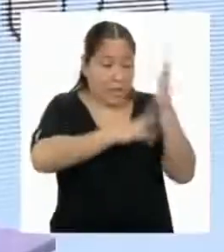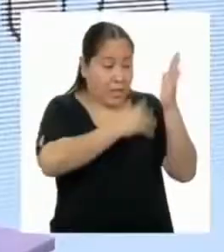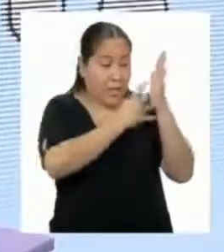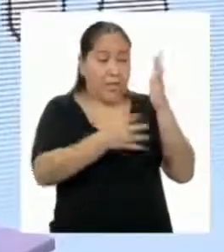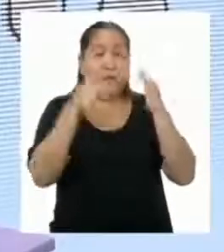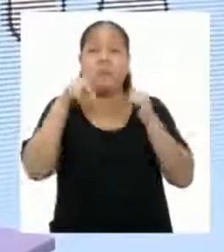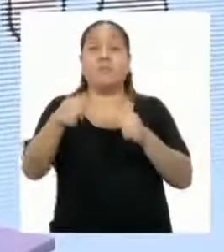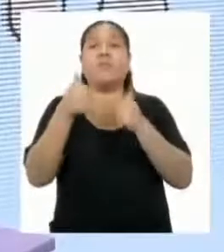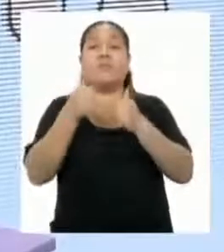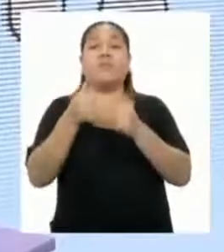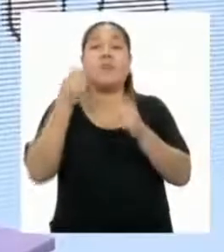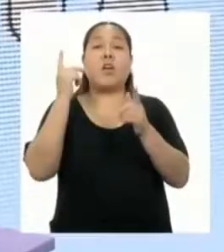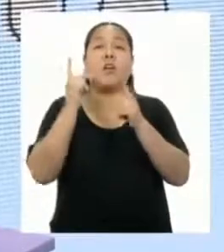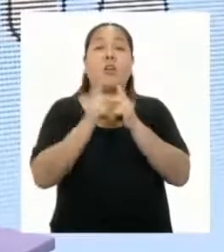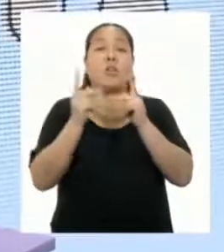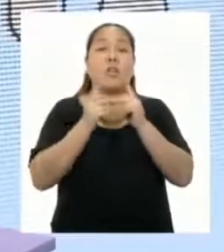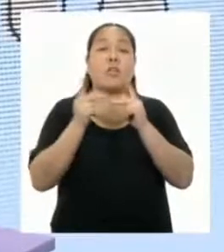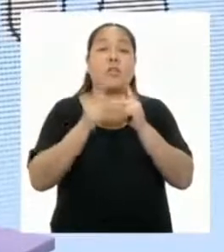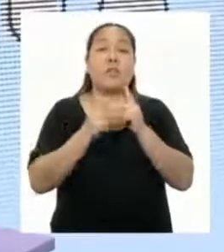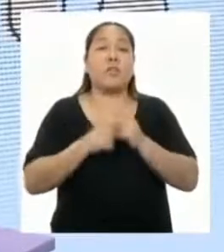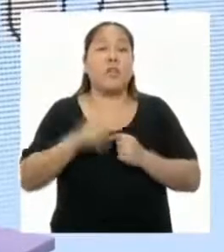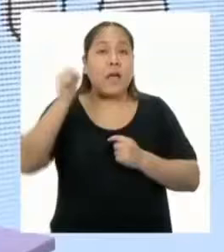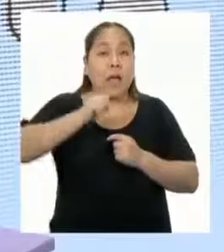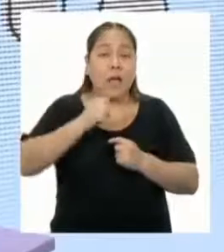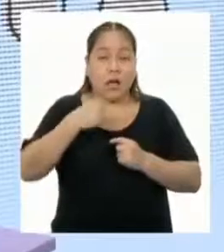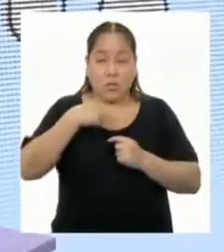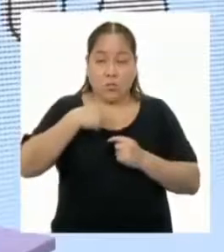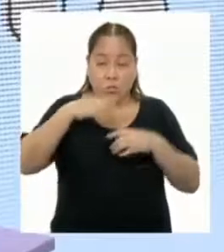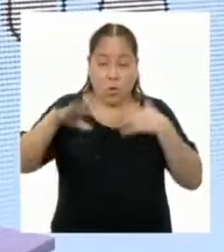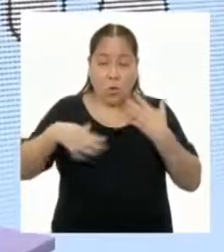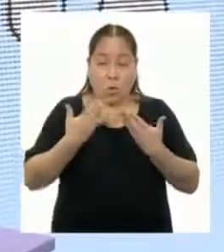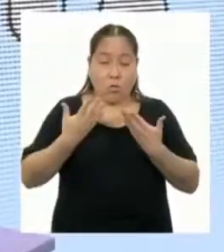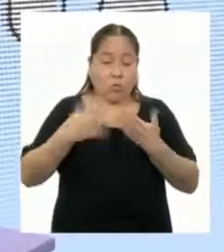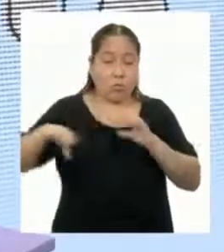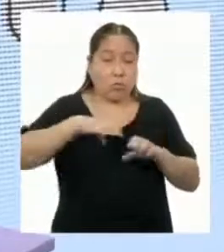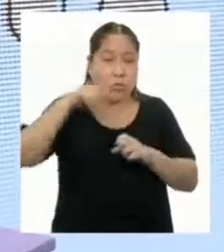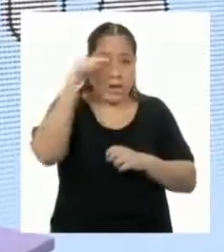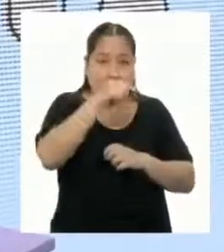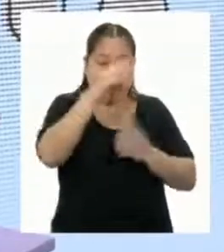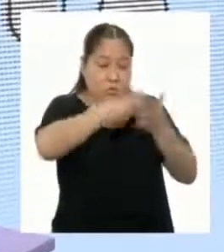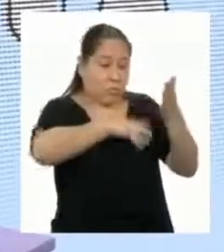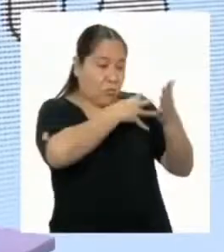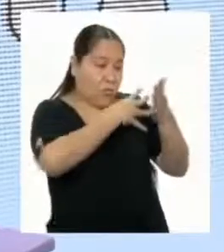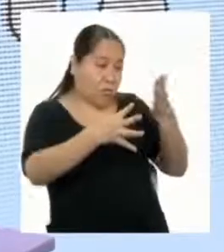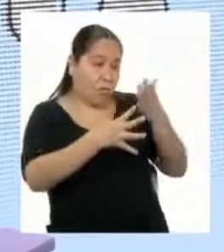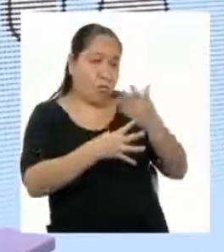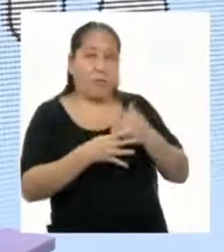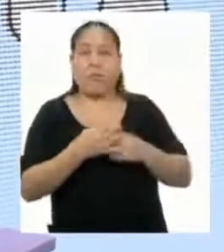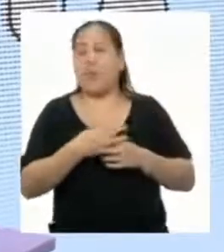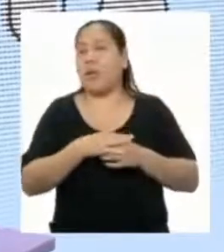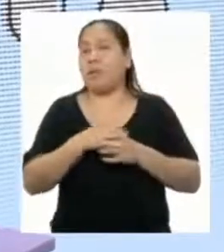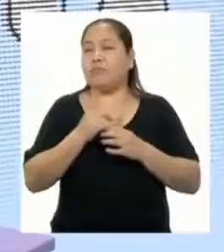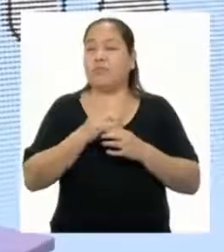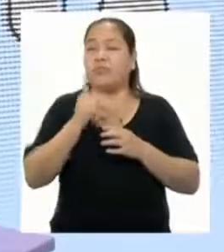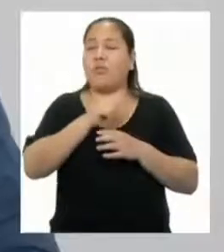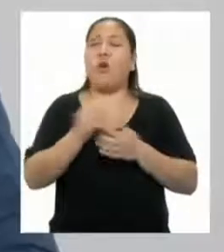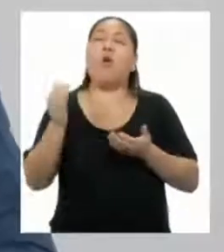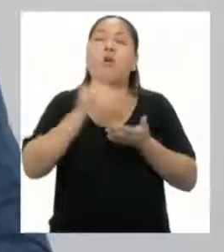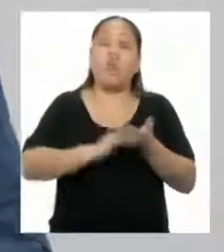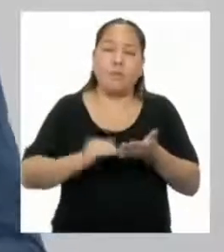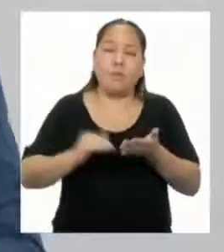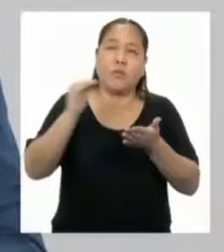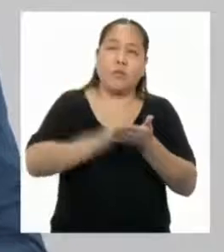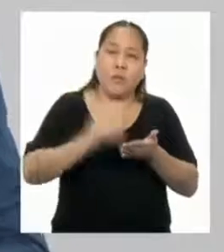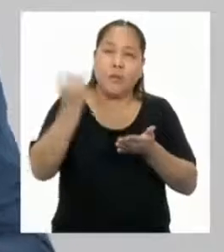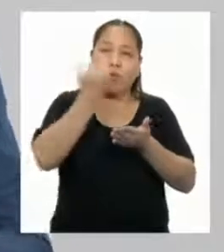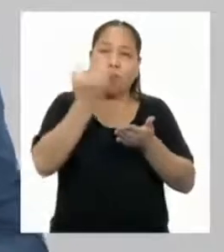correcta. Entonces, de ahora en adelante puedo utilizar esta fórmula para ahorrar tiempo y no estar dibujando o haciendo tablas.